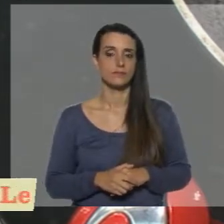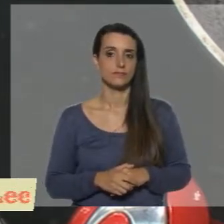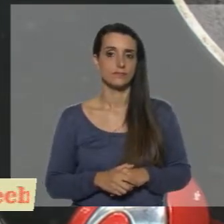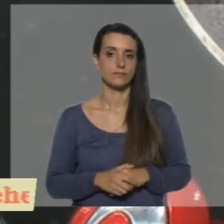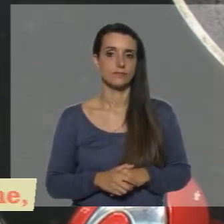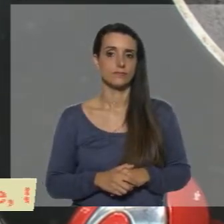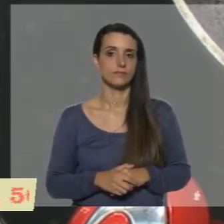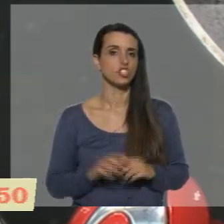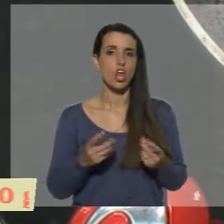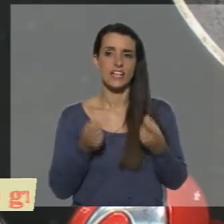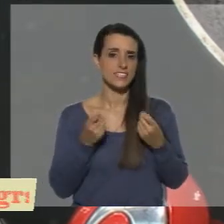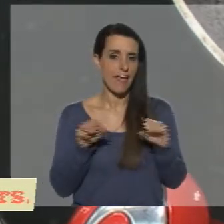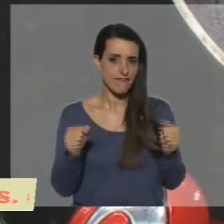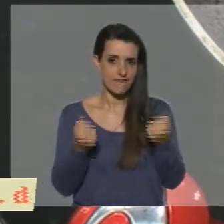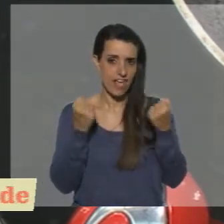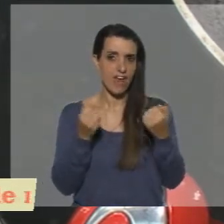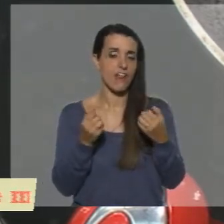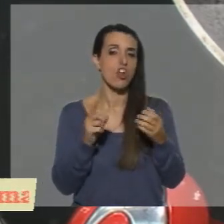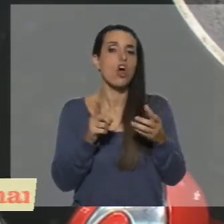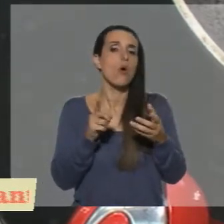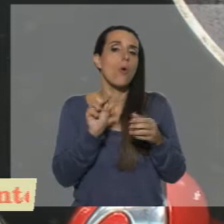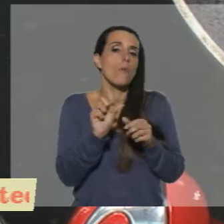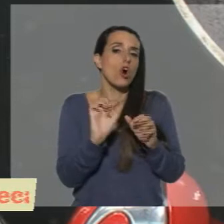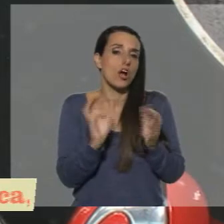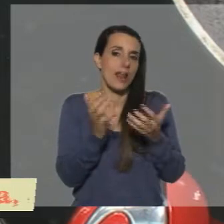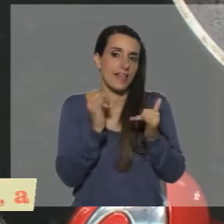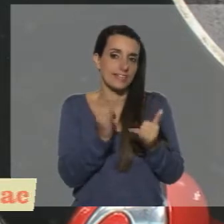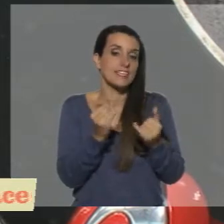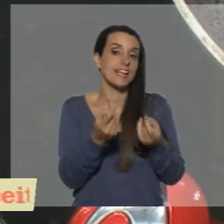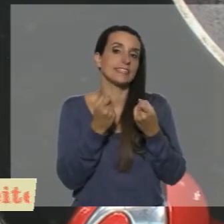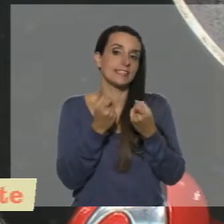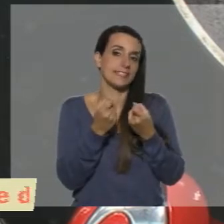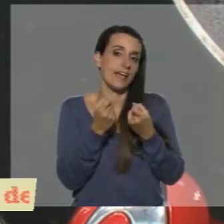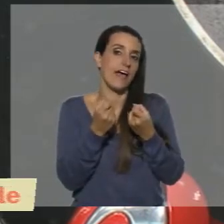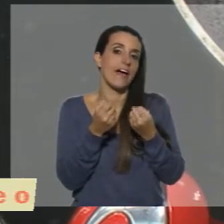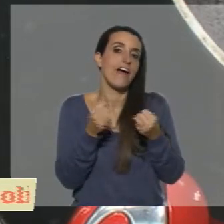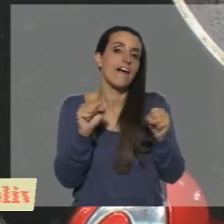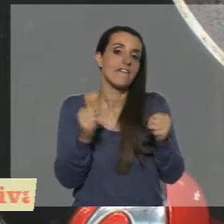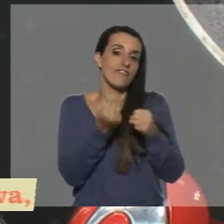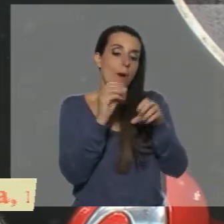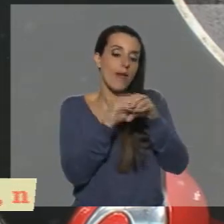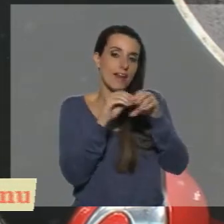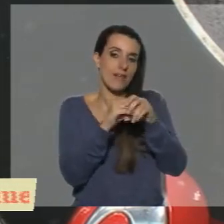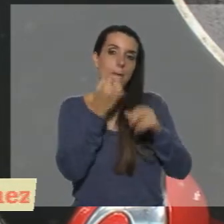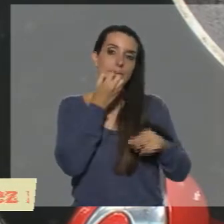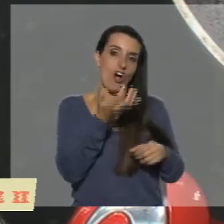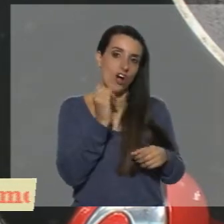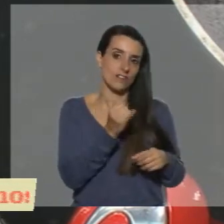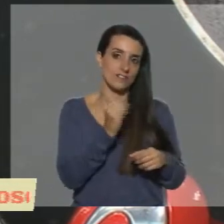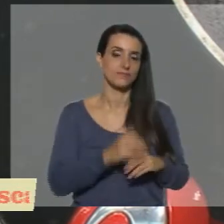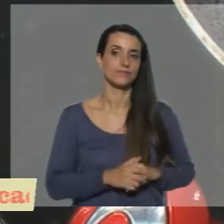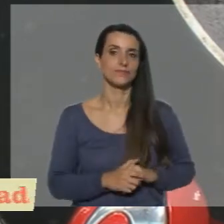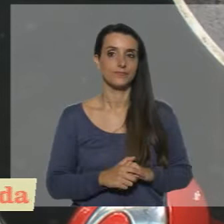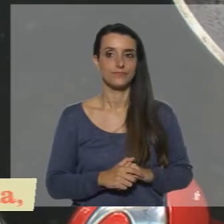No, no es necesario. Enfriarlo, lo voy a calentar un poquito. Sí tiene que estar, si está frío, para rellenar mejor, ¿no? Para ahí rellenar. Ya se va